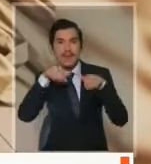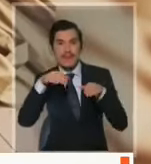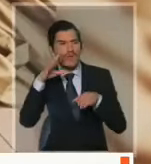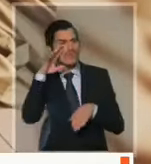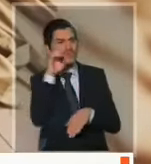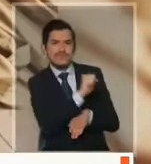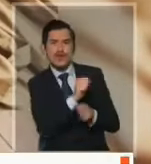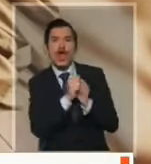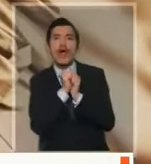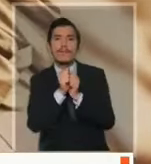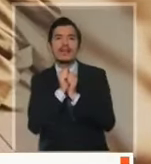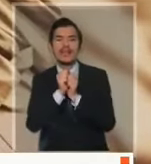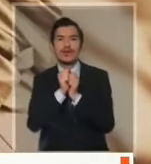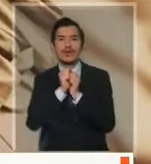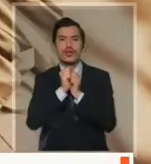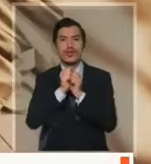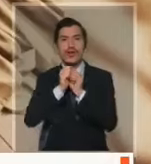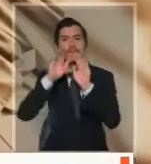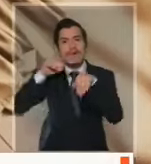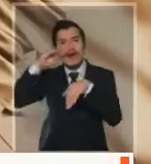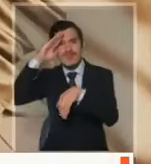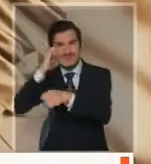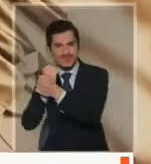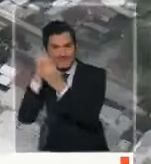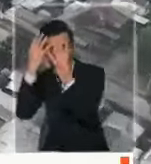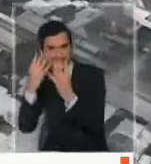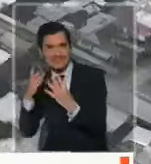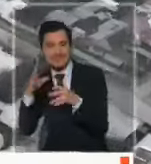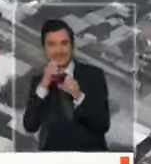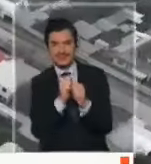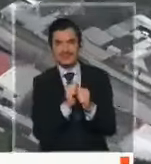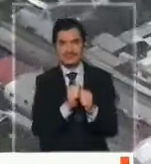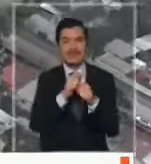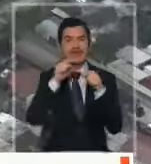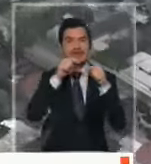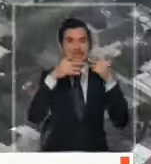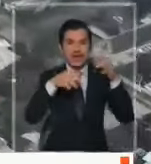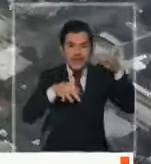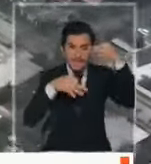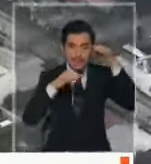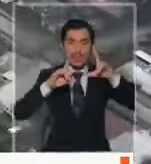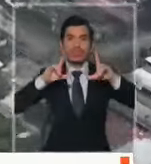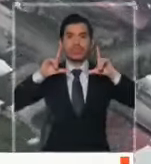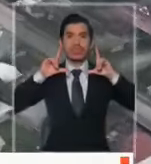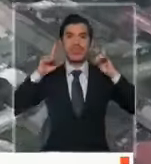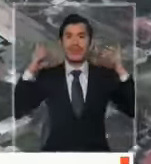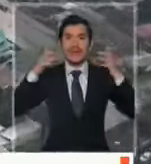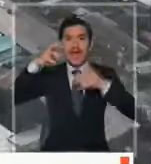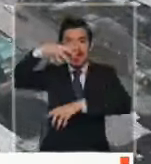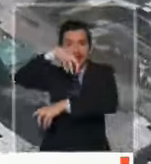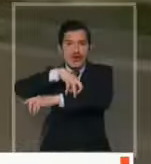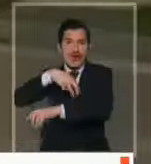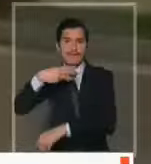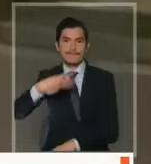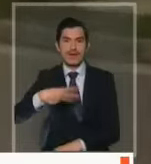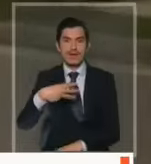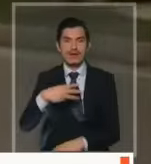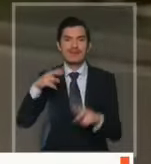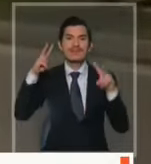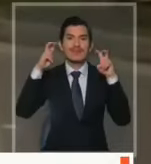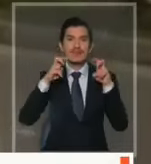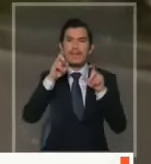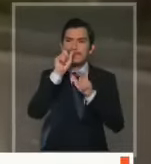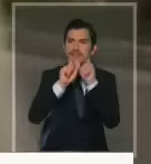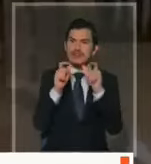compañeros de comisaría. El tiempo en la institución policial le bastó para tomar un papel protagónico en la región del Maule. El conocimiento de quienes